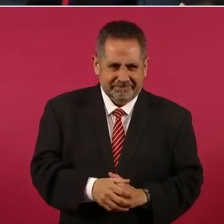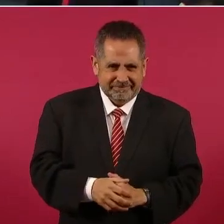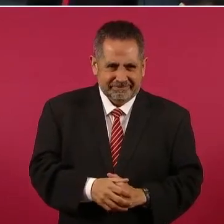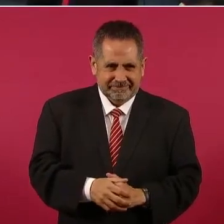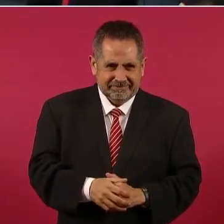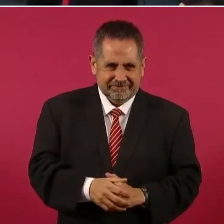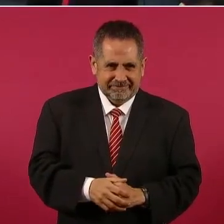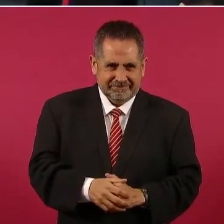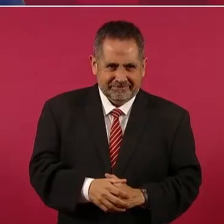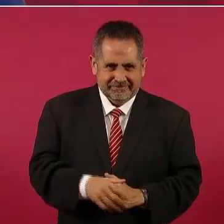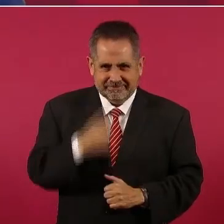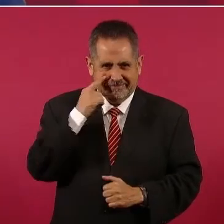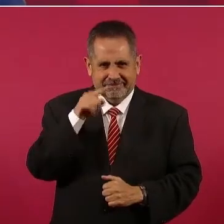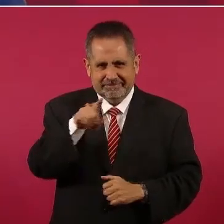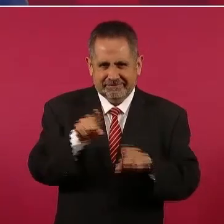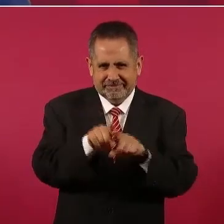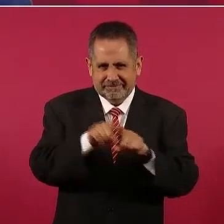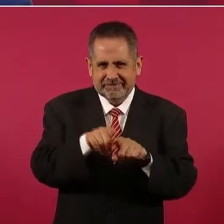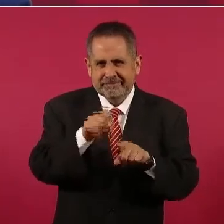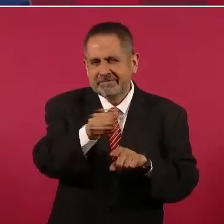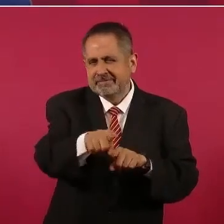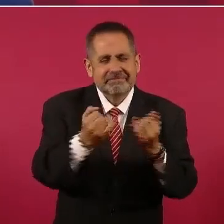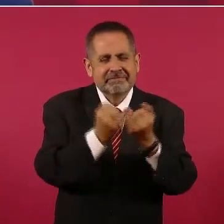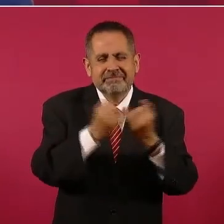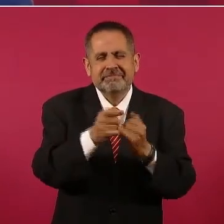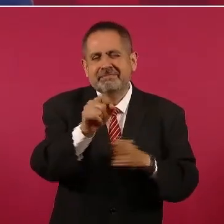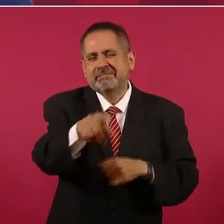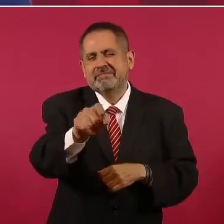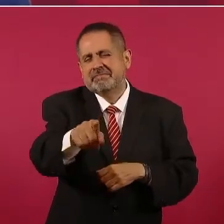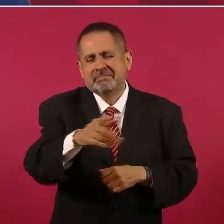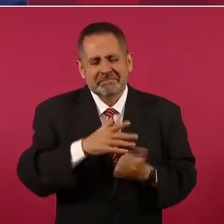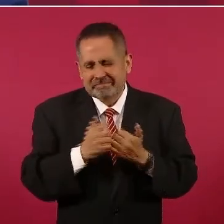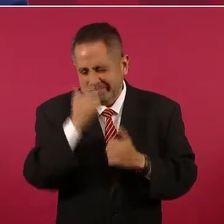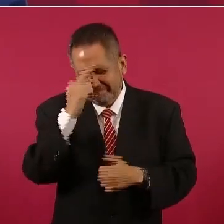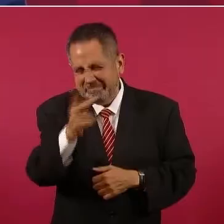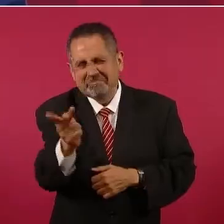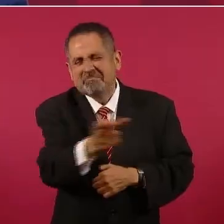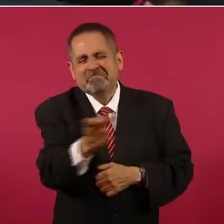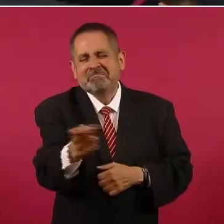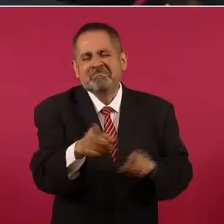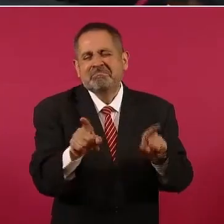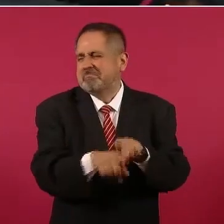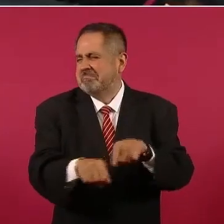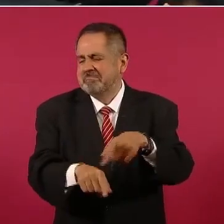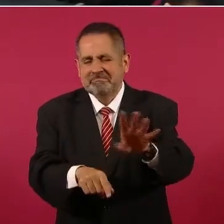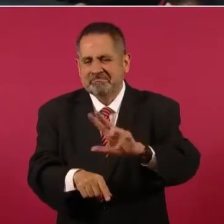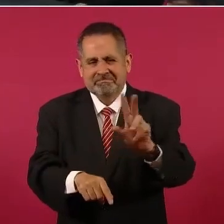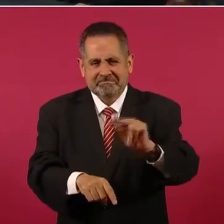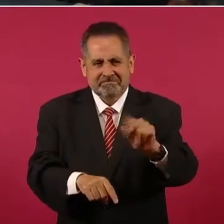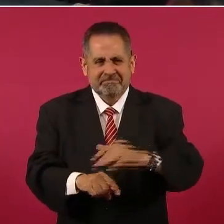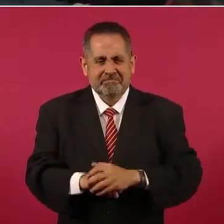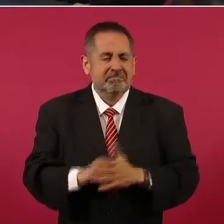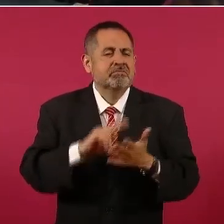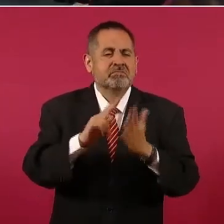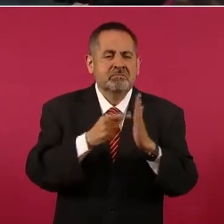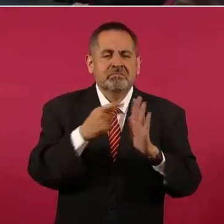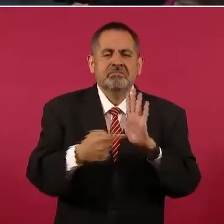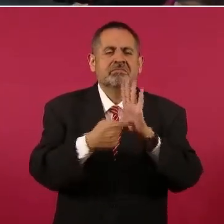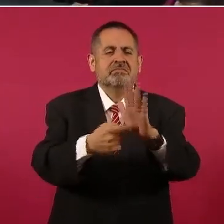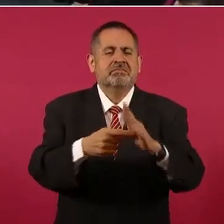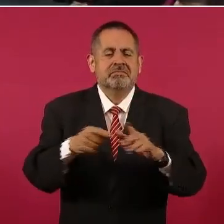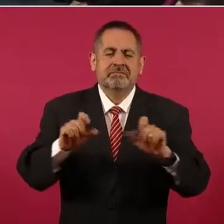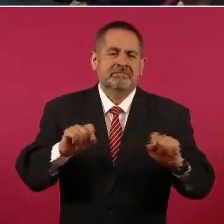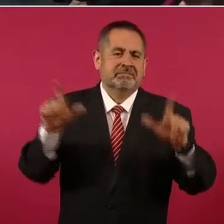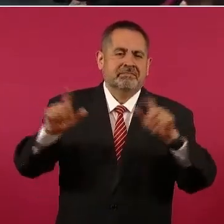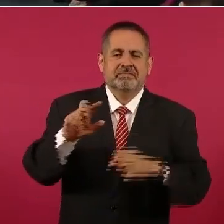No, porque tú estás también en lo mismo, pero con todo respeto, nada más. Vuélveles a poner a Rubén Darío.